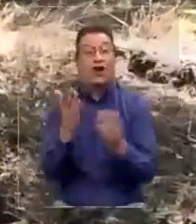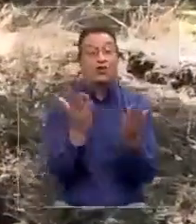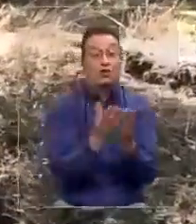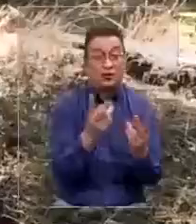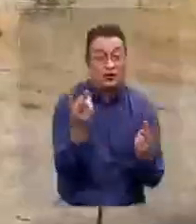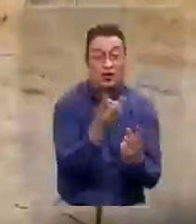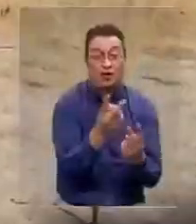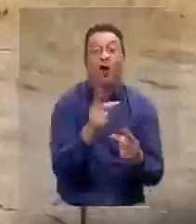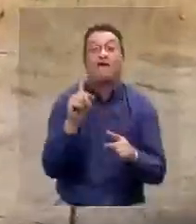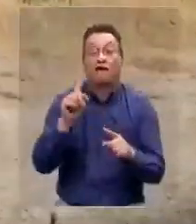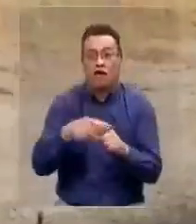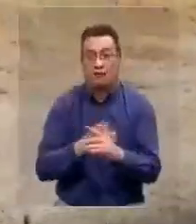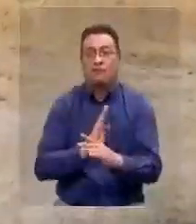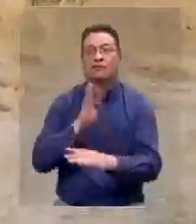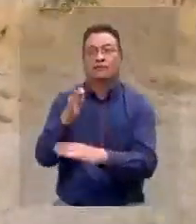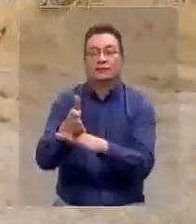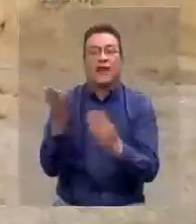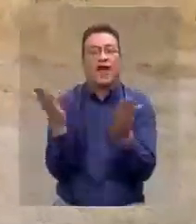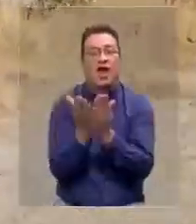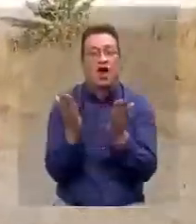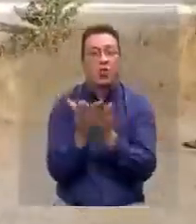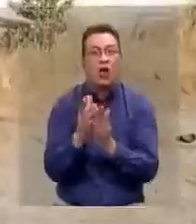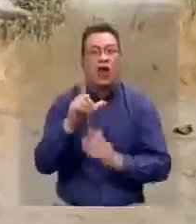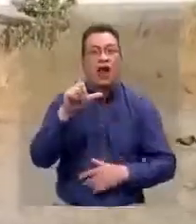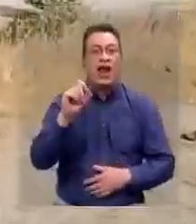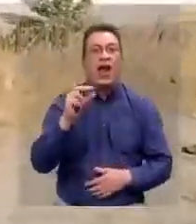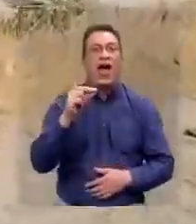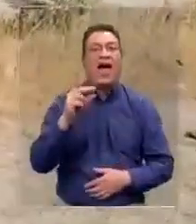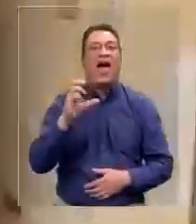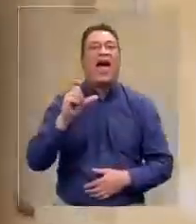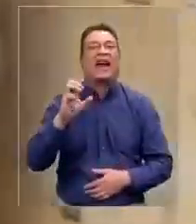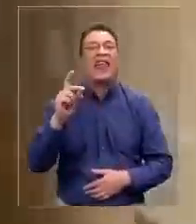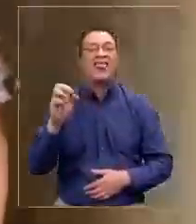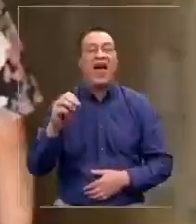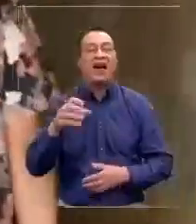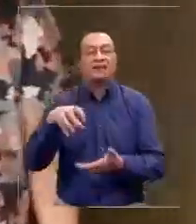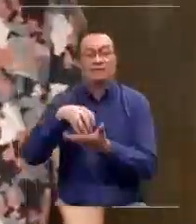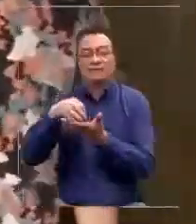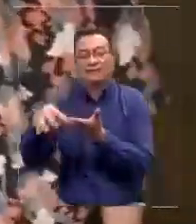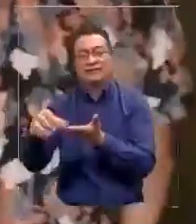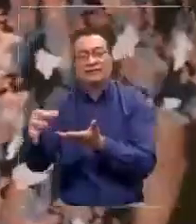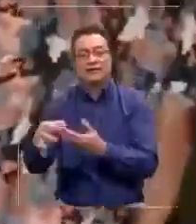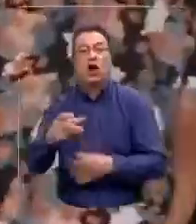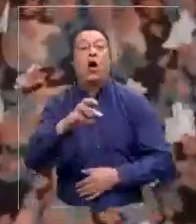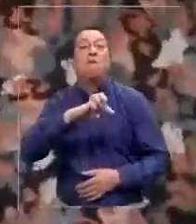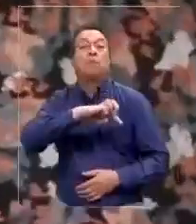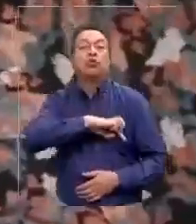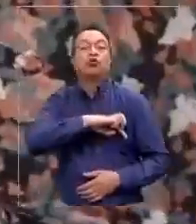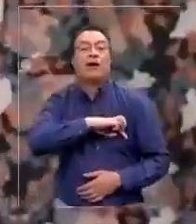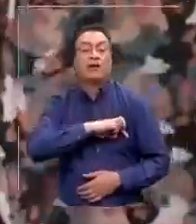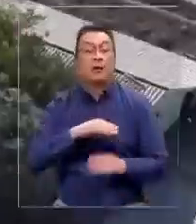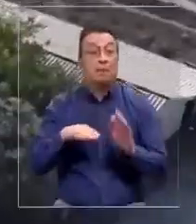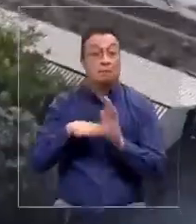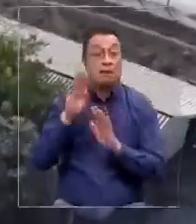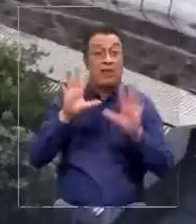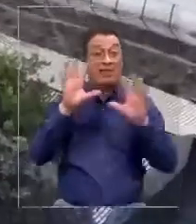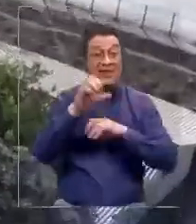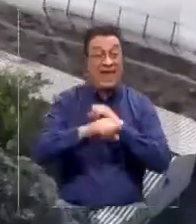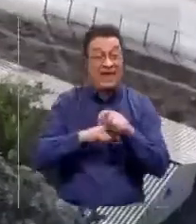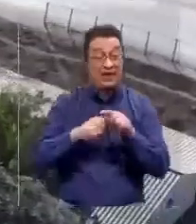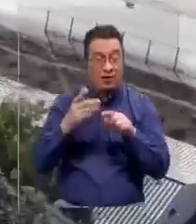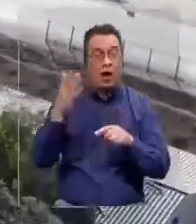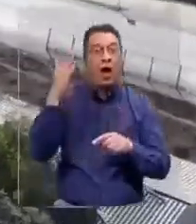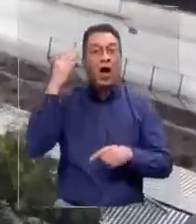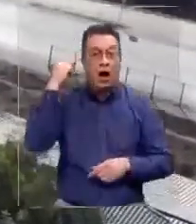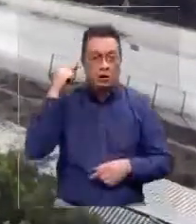alumno, volvieron a pisar la escuela de La Greda en Puchuncaví, luego de padecer, hace más de una década, uno de los